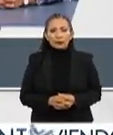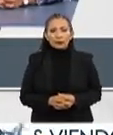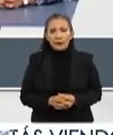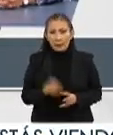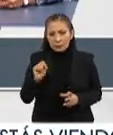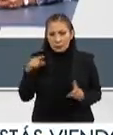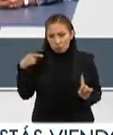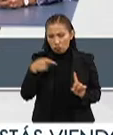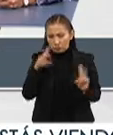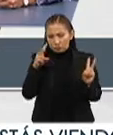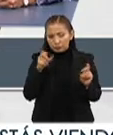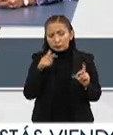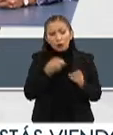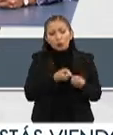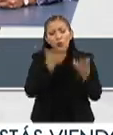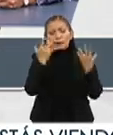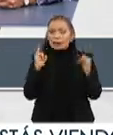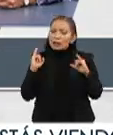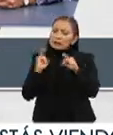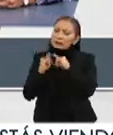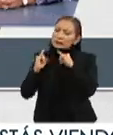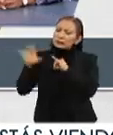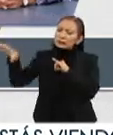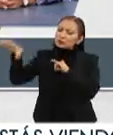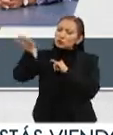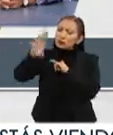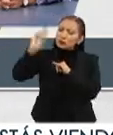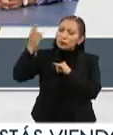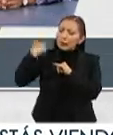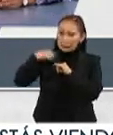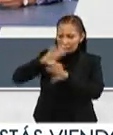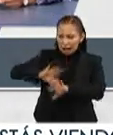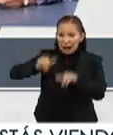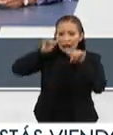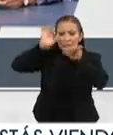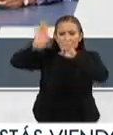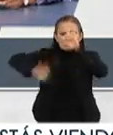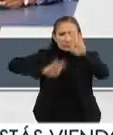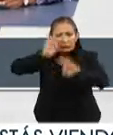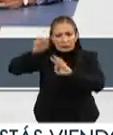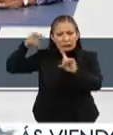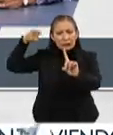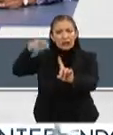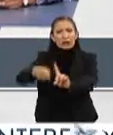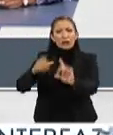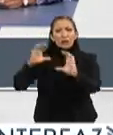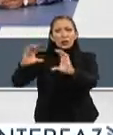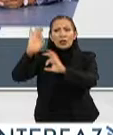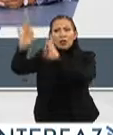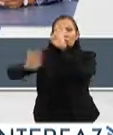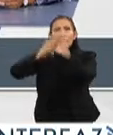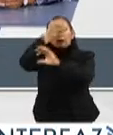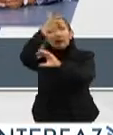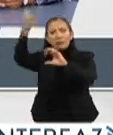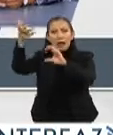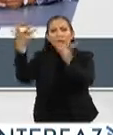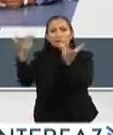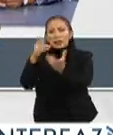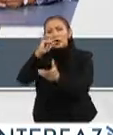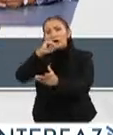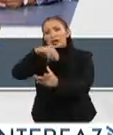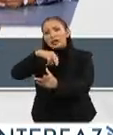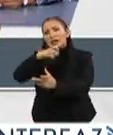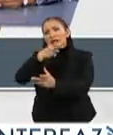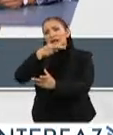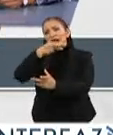En ese mismo sentido, ¿cuántas instituciones ya atienden esa problemática tan directamente como lo es creando una